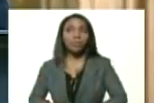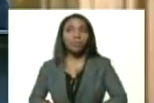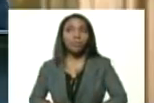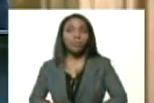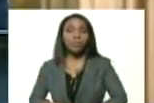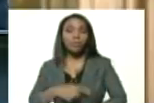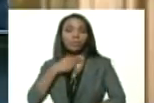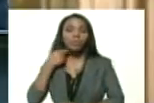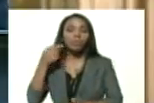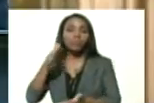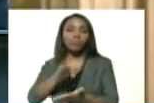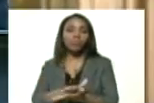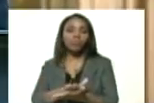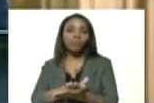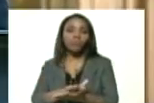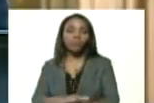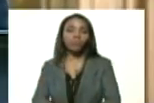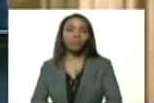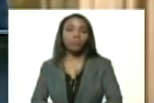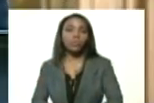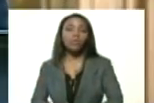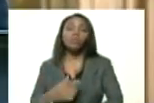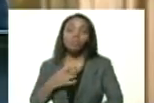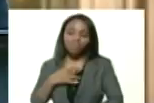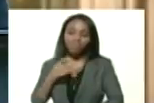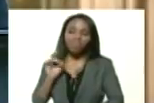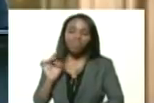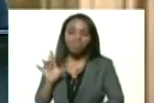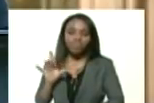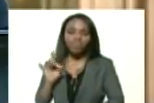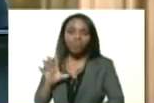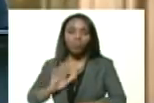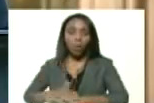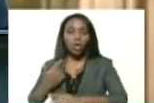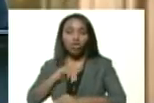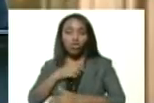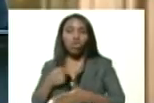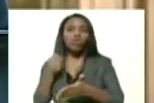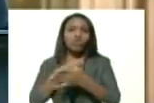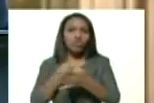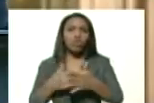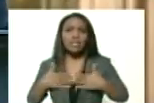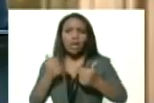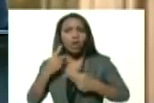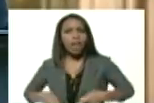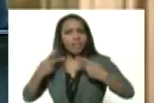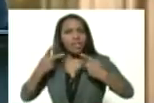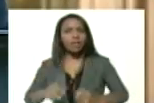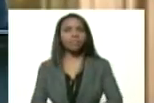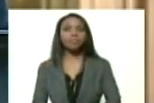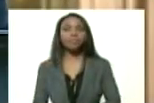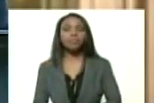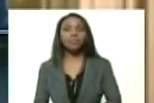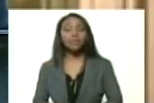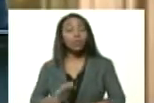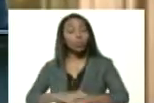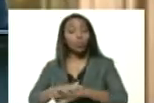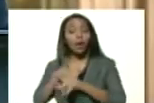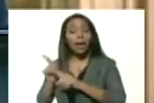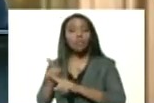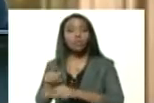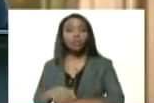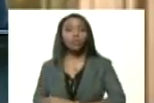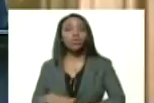falleció nos duele porque estamos luchando por la salud y la vida por eso